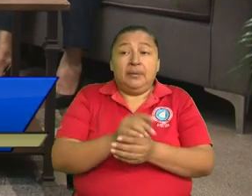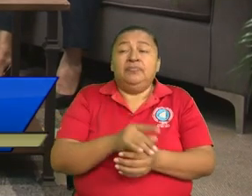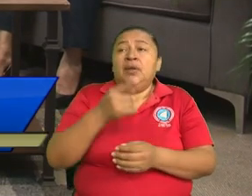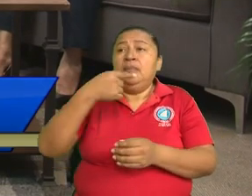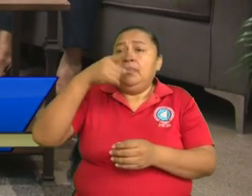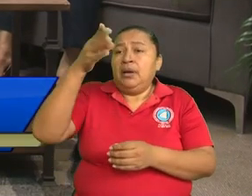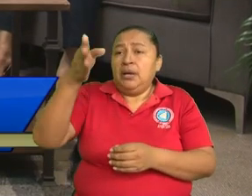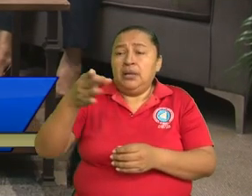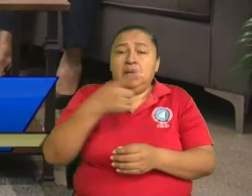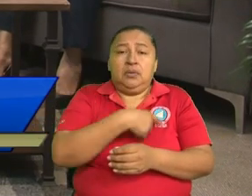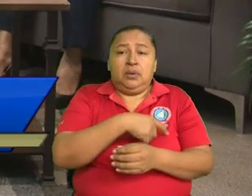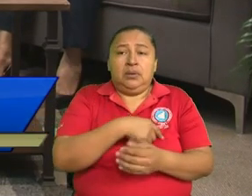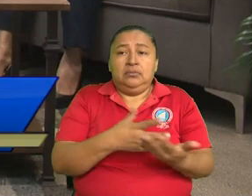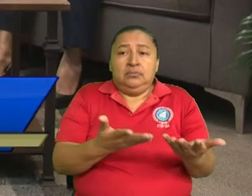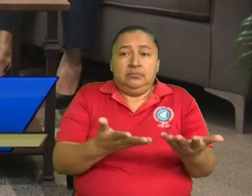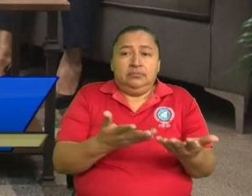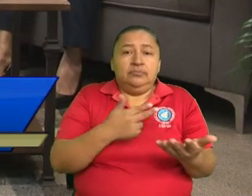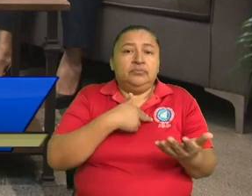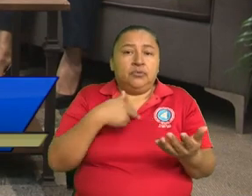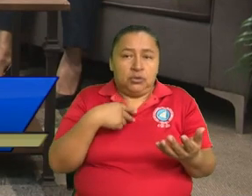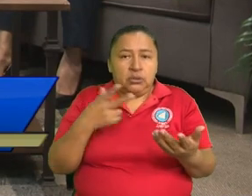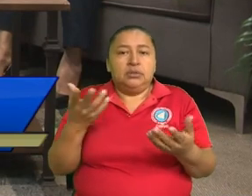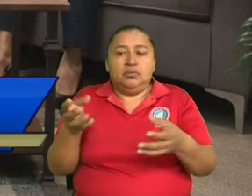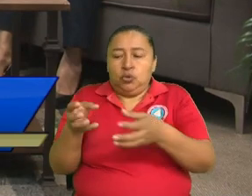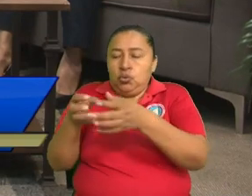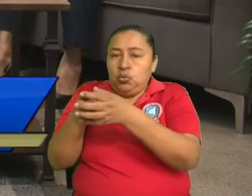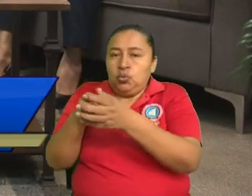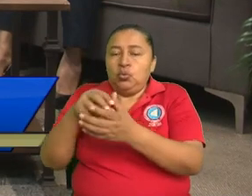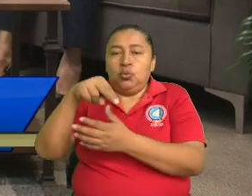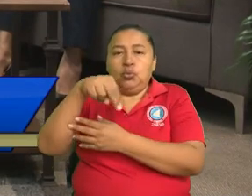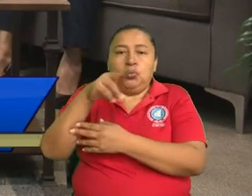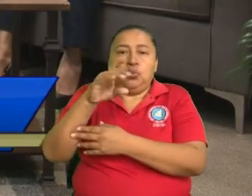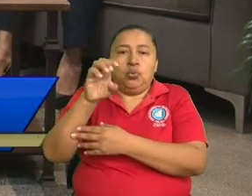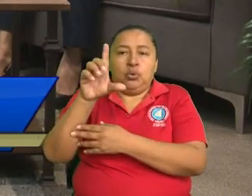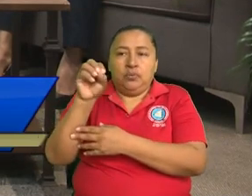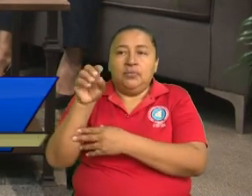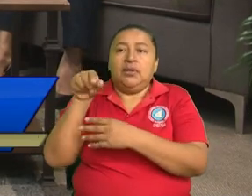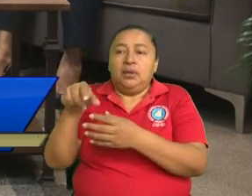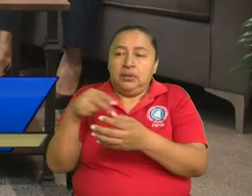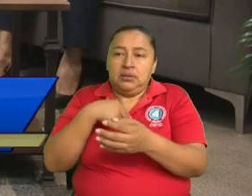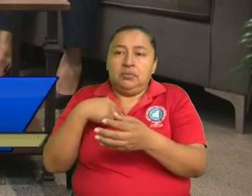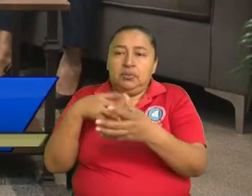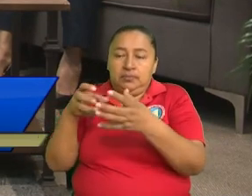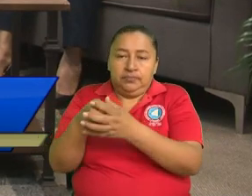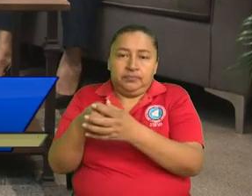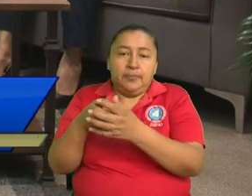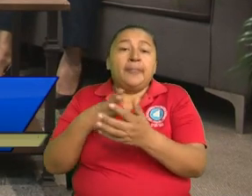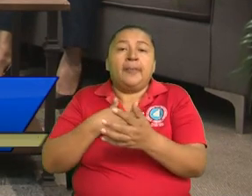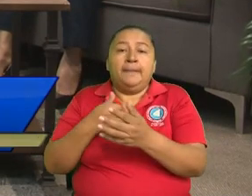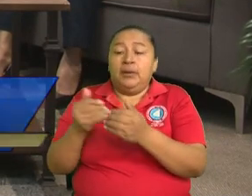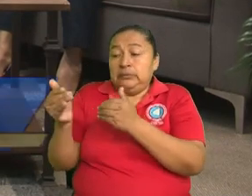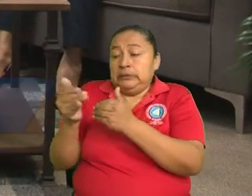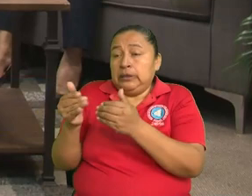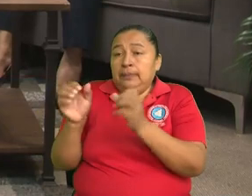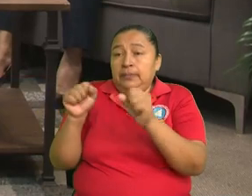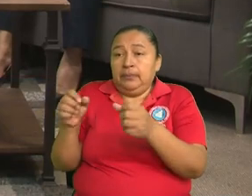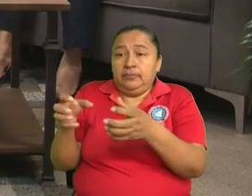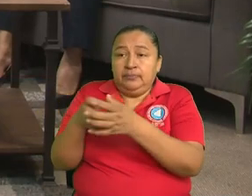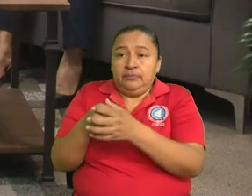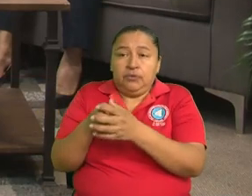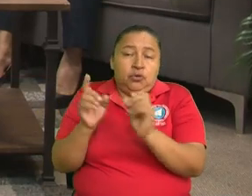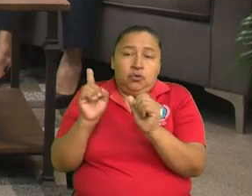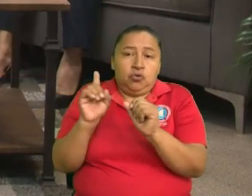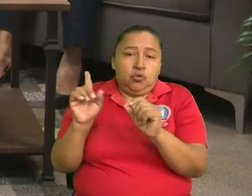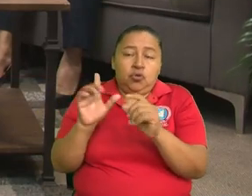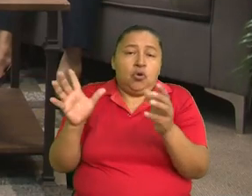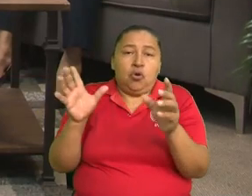Para ir a alguna. Entonces hemos hecho núcleos también. Nosotros tenemos un sistema de nuclearización, entonces lo más cerca posible, ¿verdad? No, claro. No